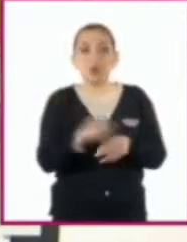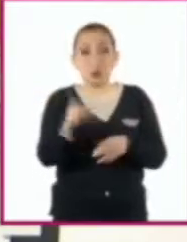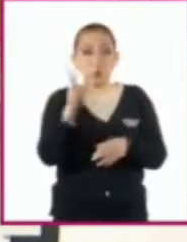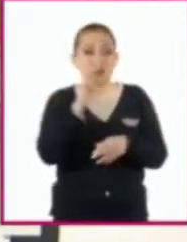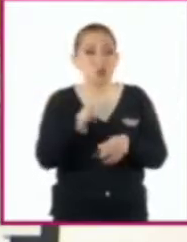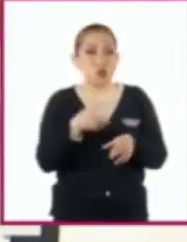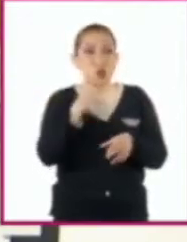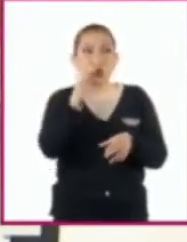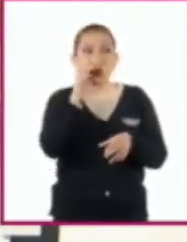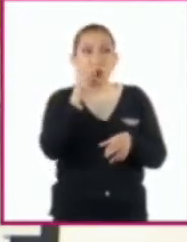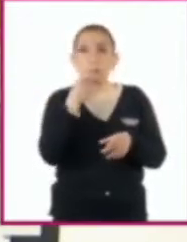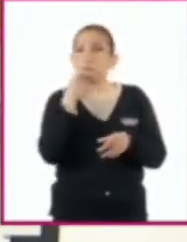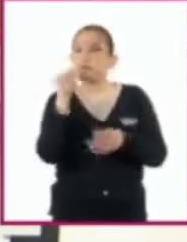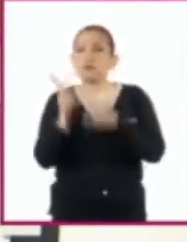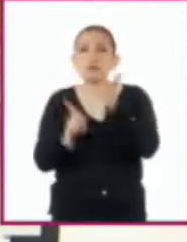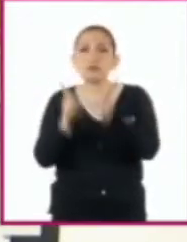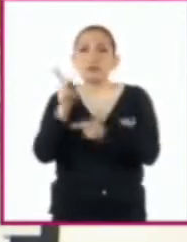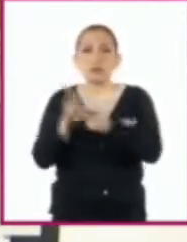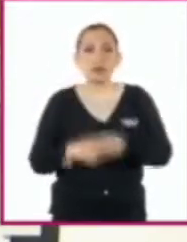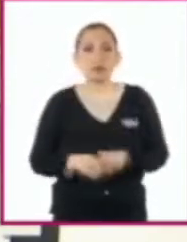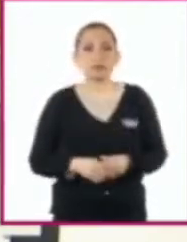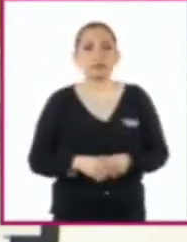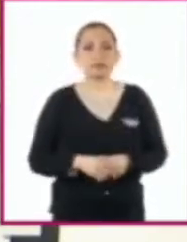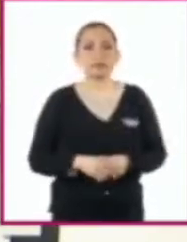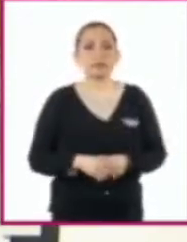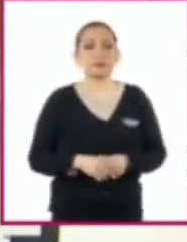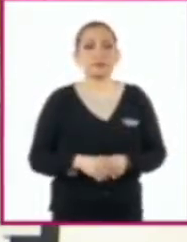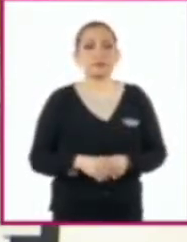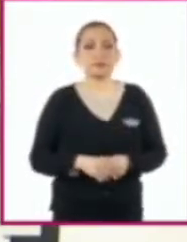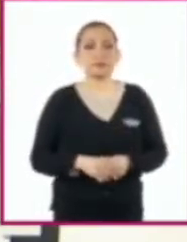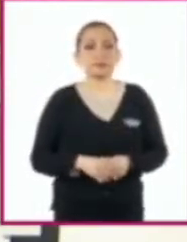Pruébenla y coméntenlo.